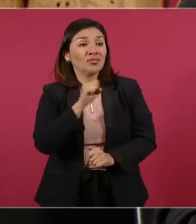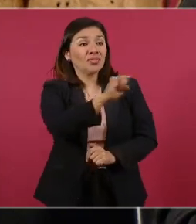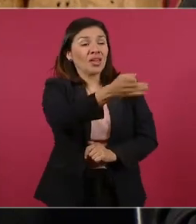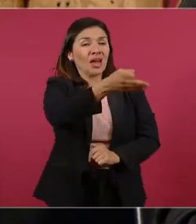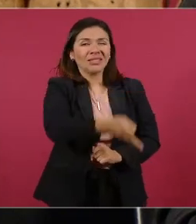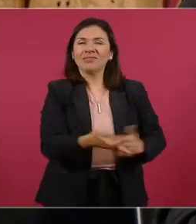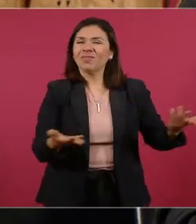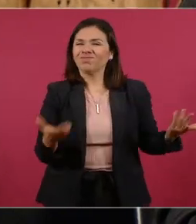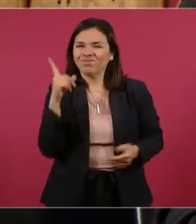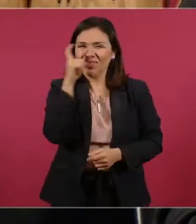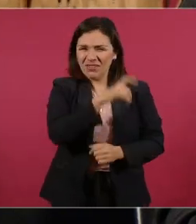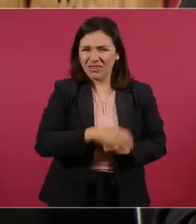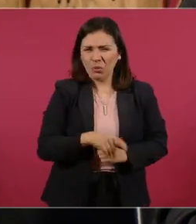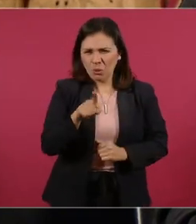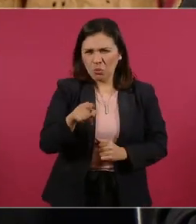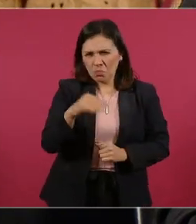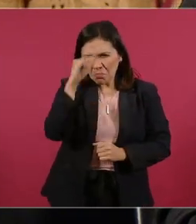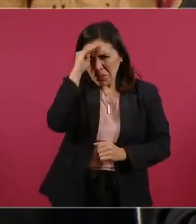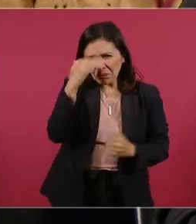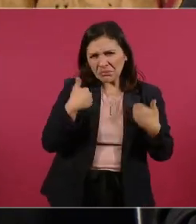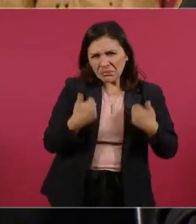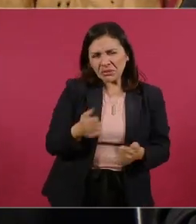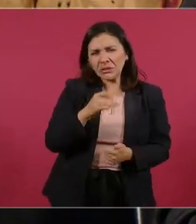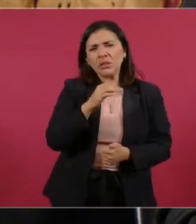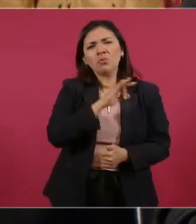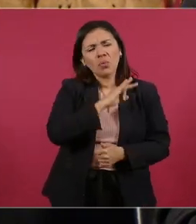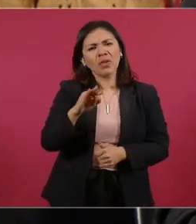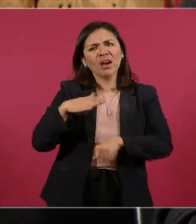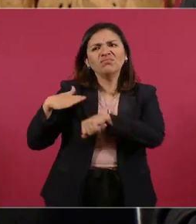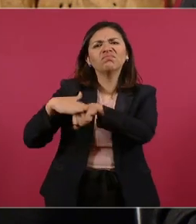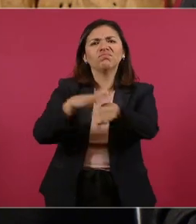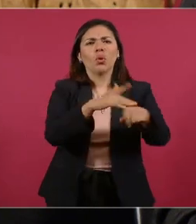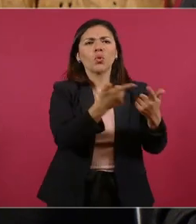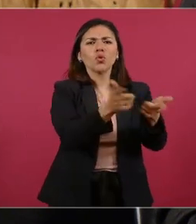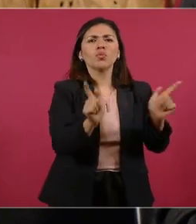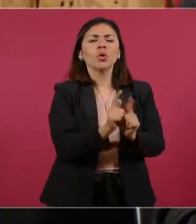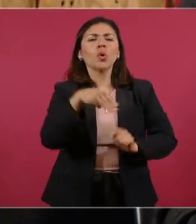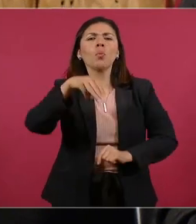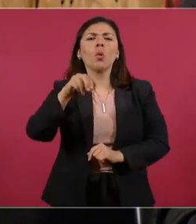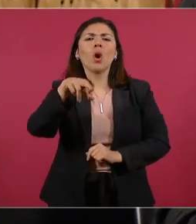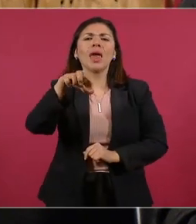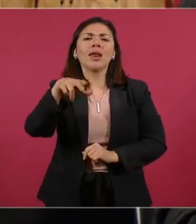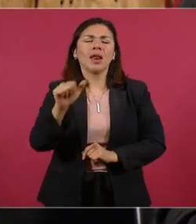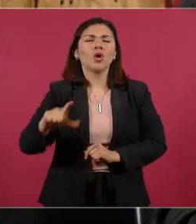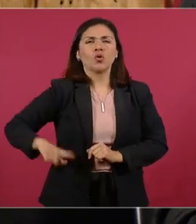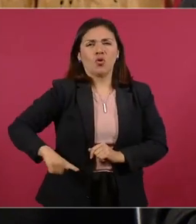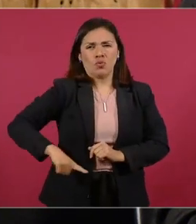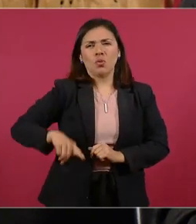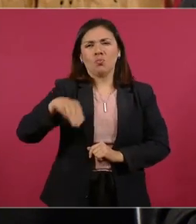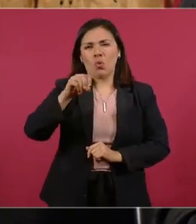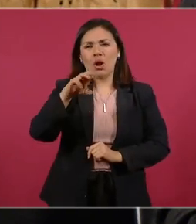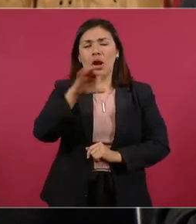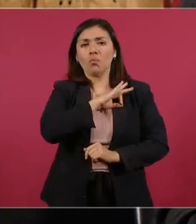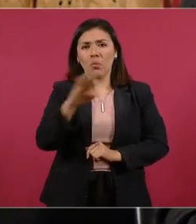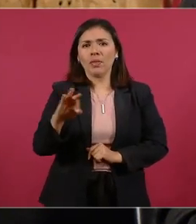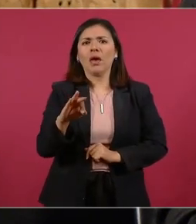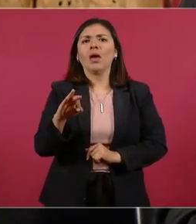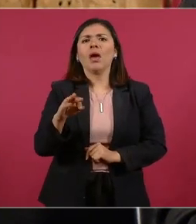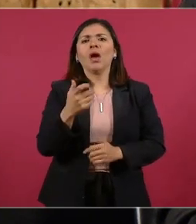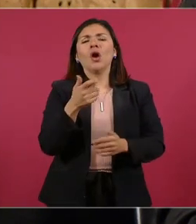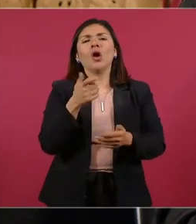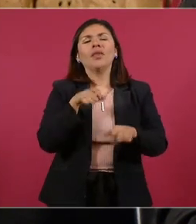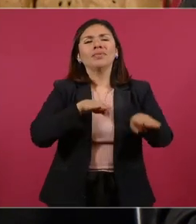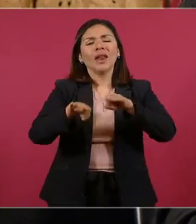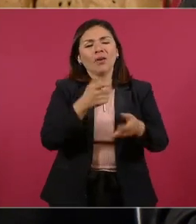este esquema, ¿considera usted un llamado directo a los gobiernos morenistas a impulsar la reducción de sueldos ofensivos para la